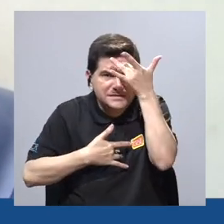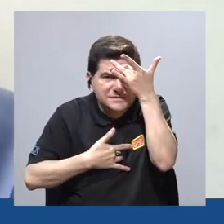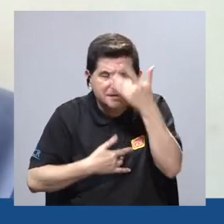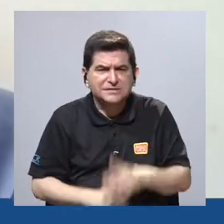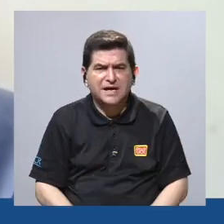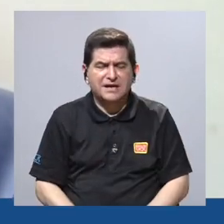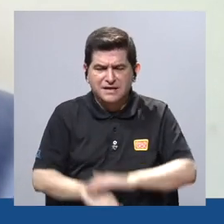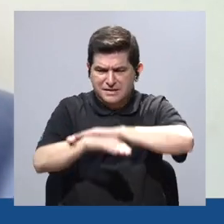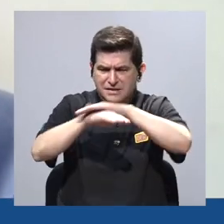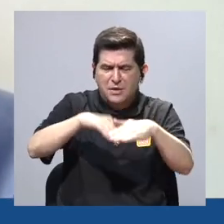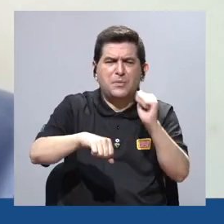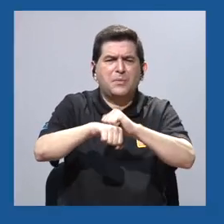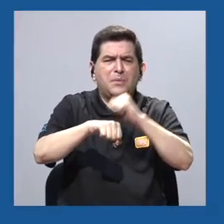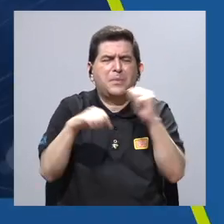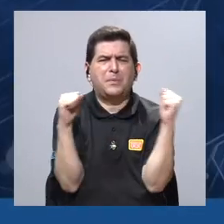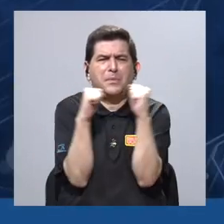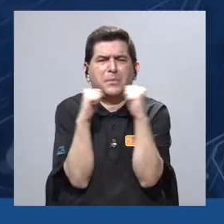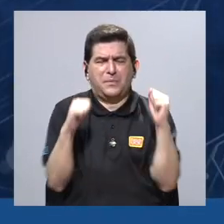permafrost.